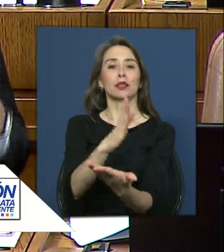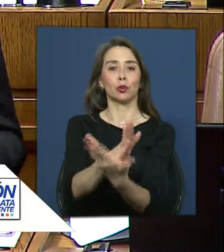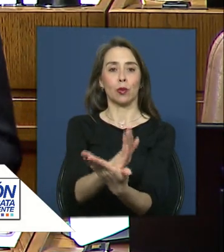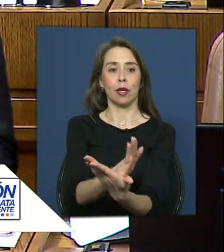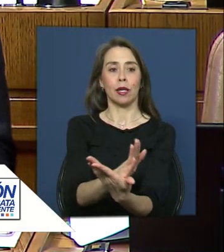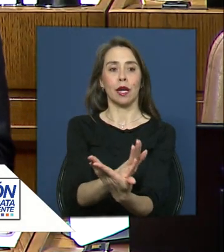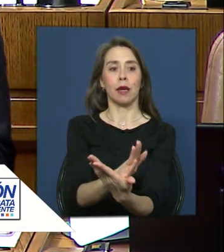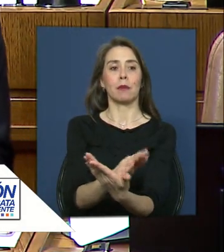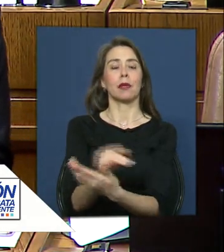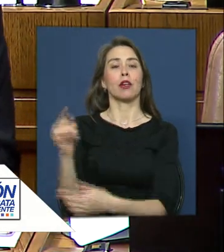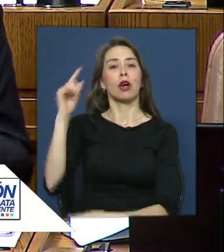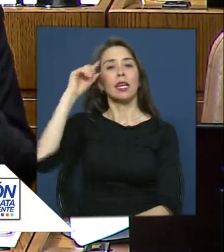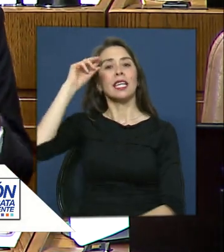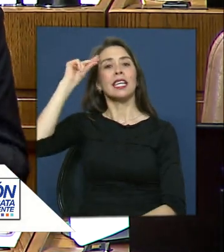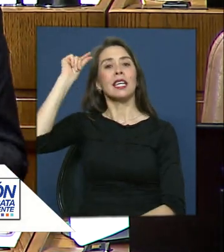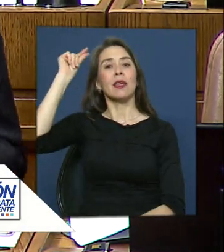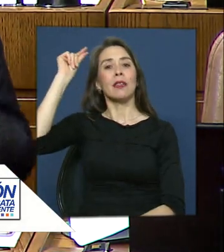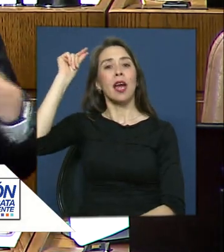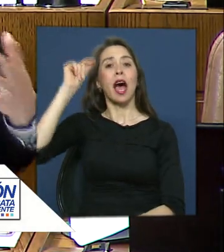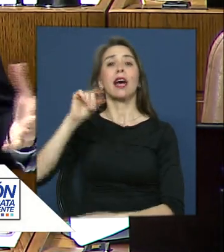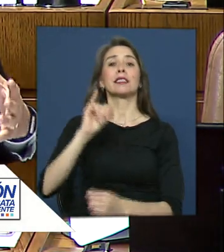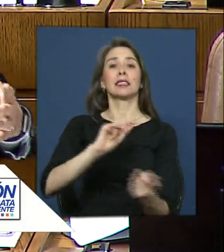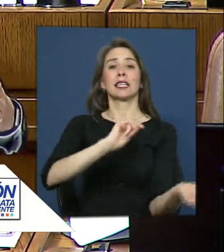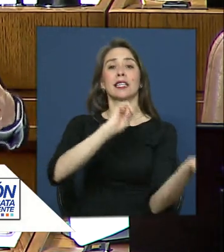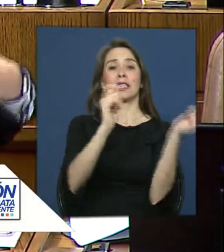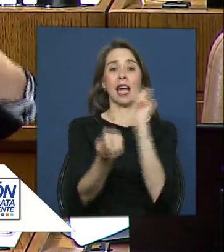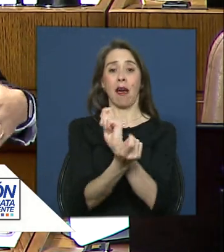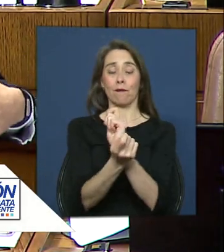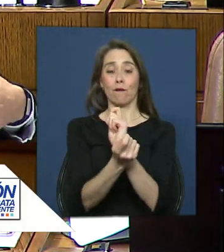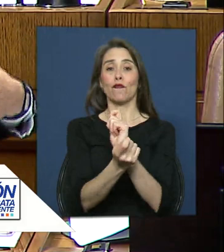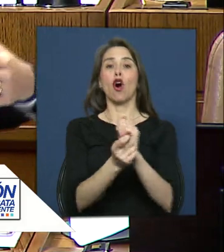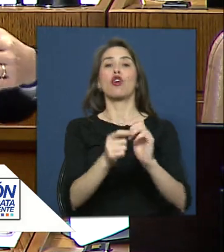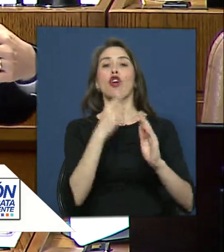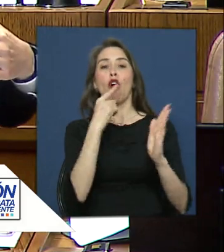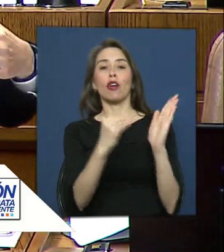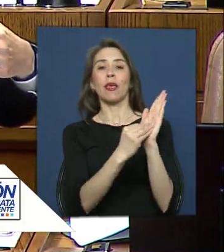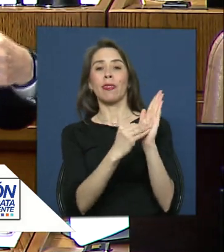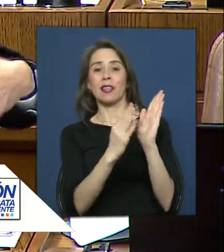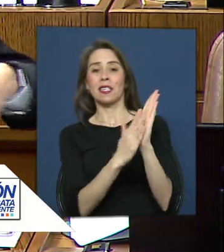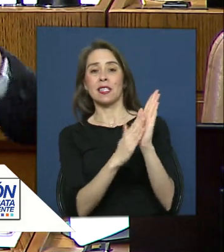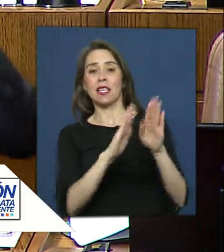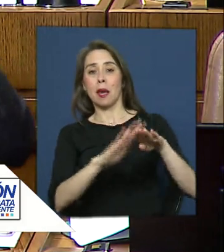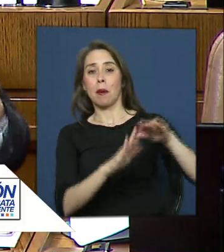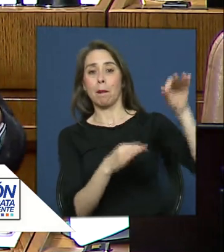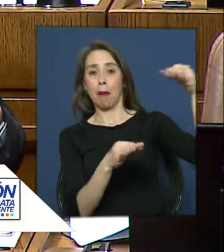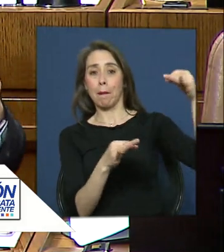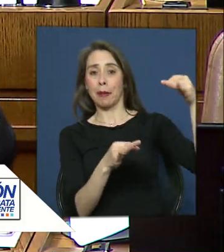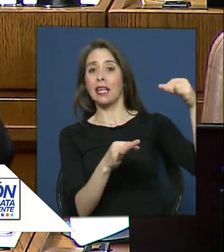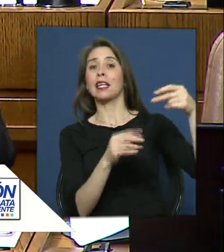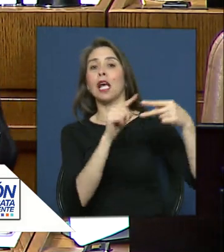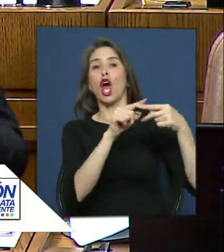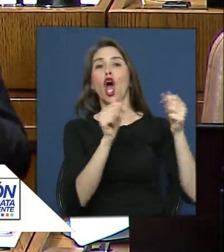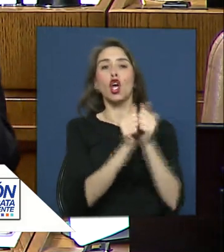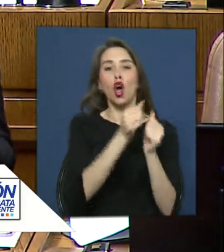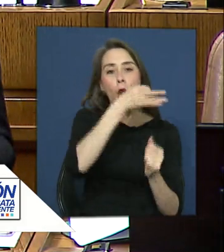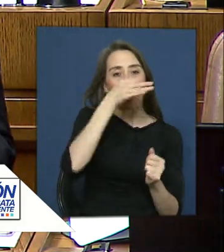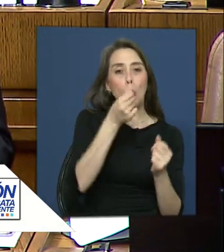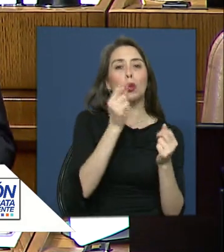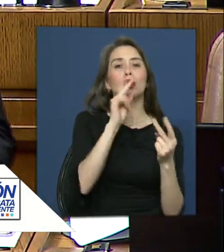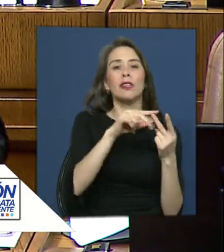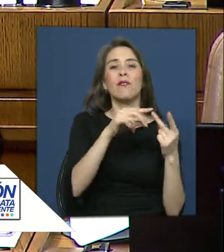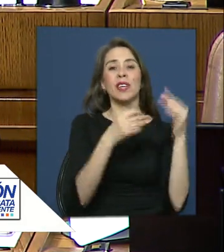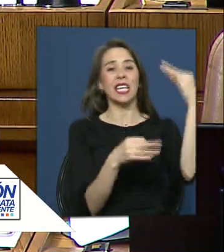esa idea peregrina de que simplemente al transformar jurídicamente se iba a mejorar solo por ello la calidad es una